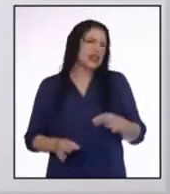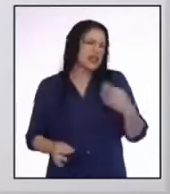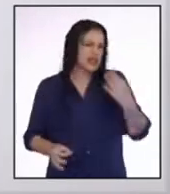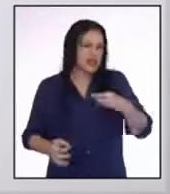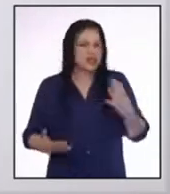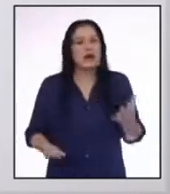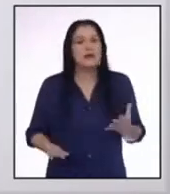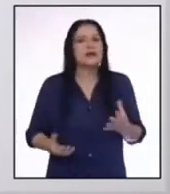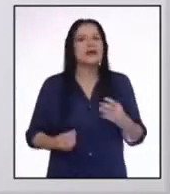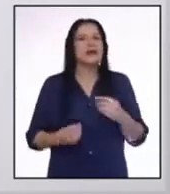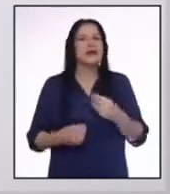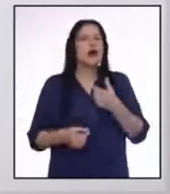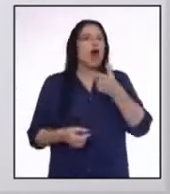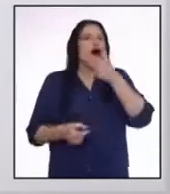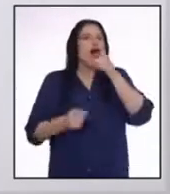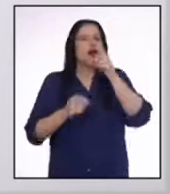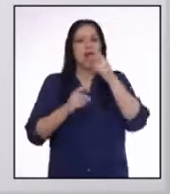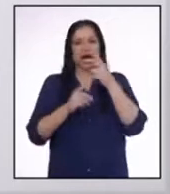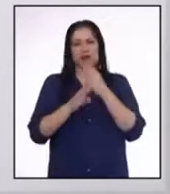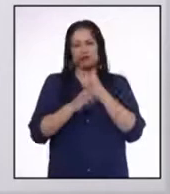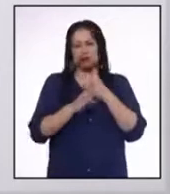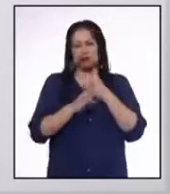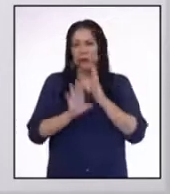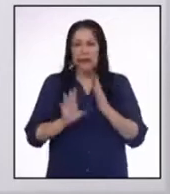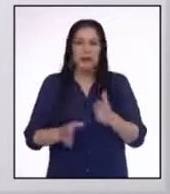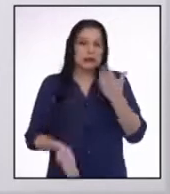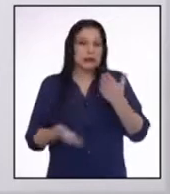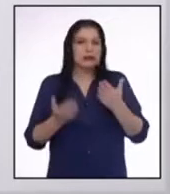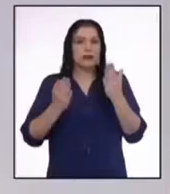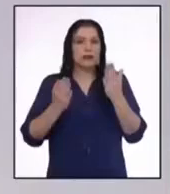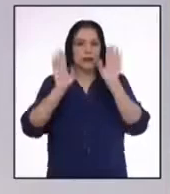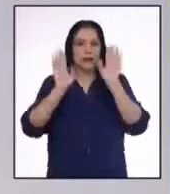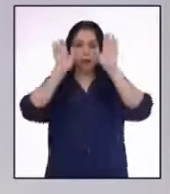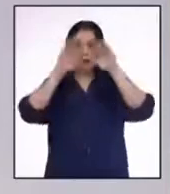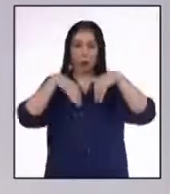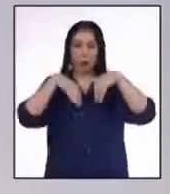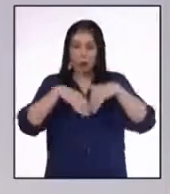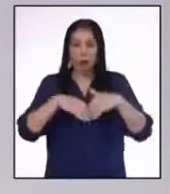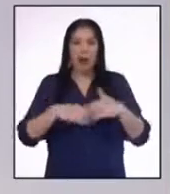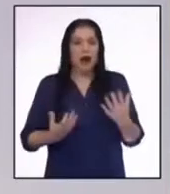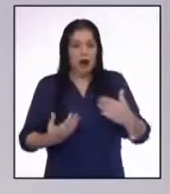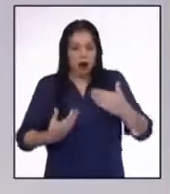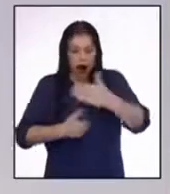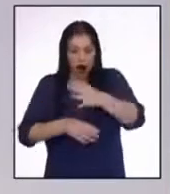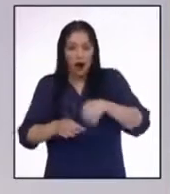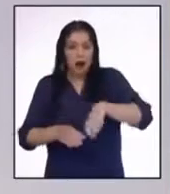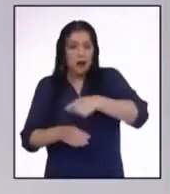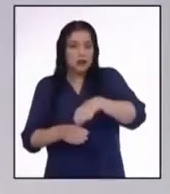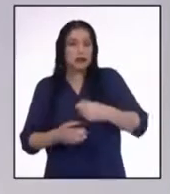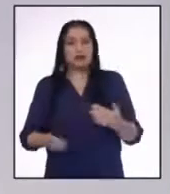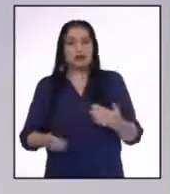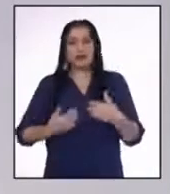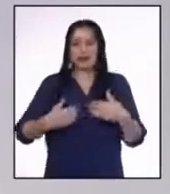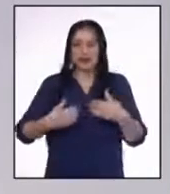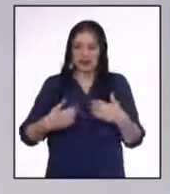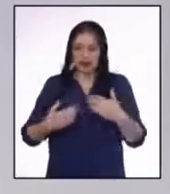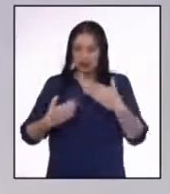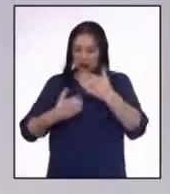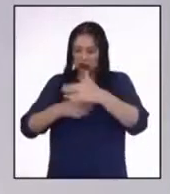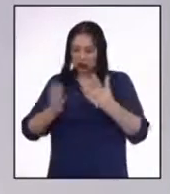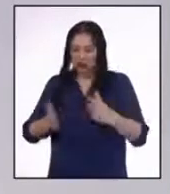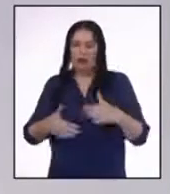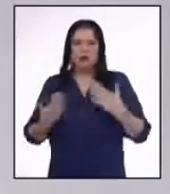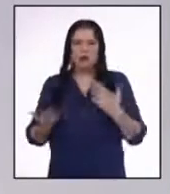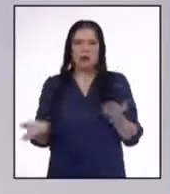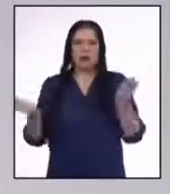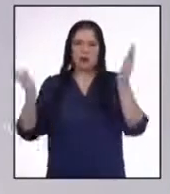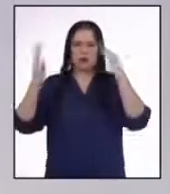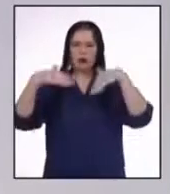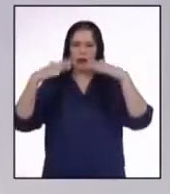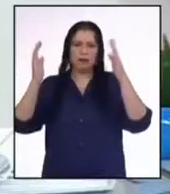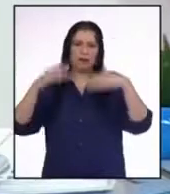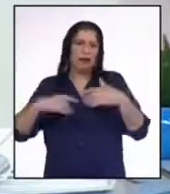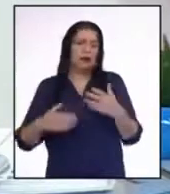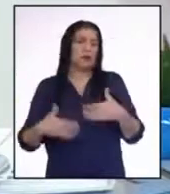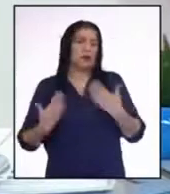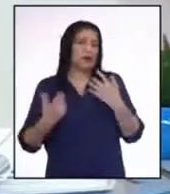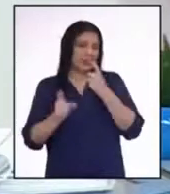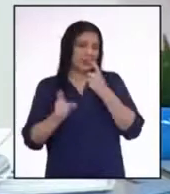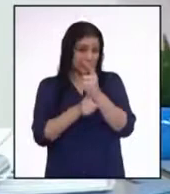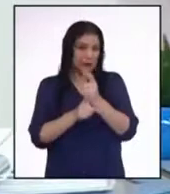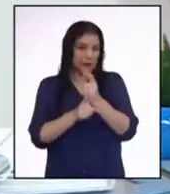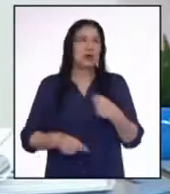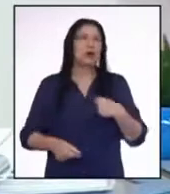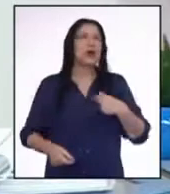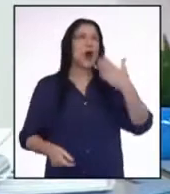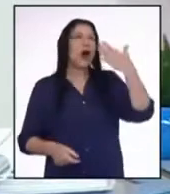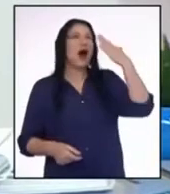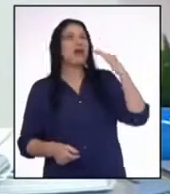general están húmedas, entonces podrían caerse. La cocina, porque tenemos muebles que podrían caer con facilidad y lastimarnos. Cuando